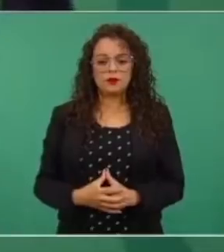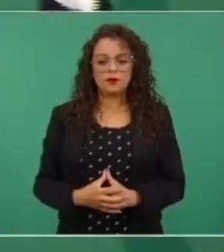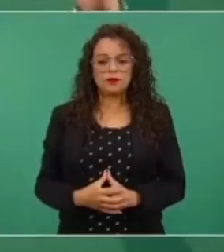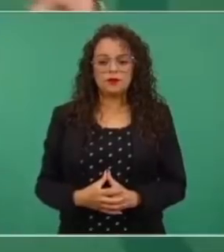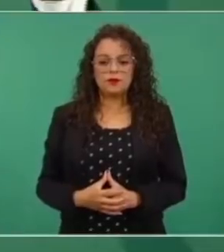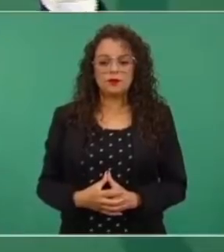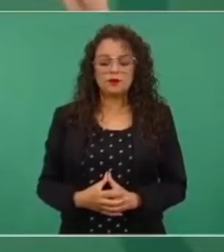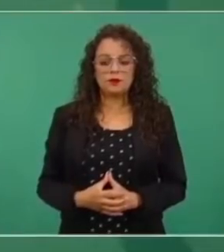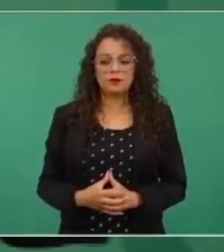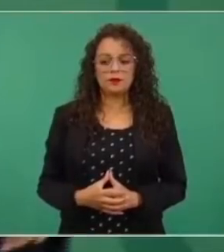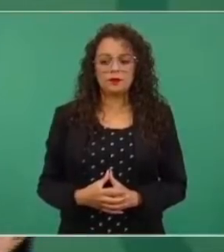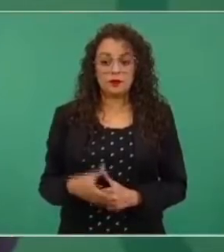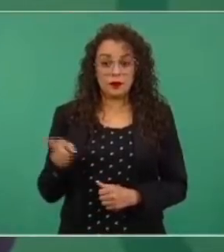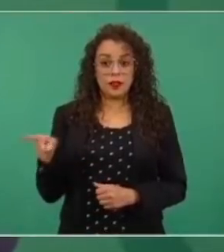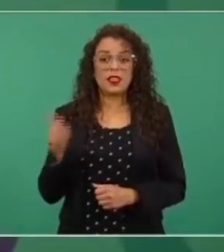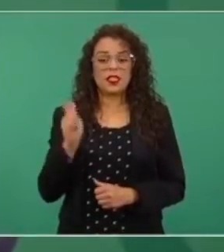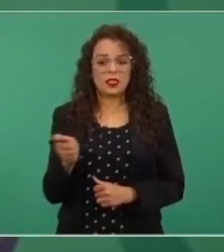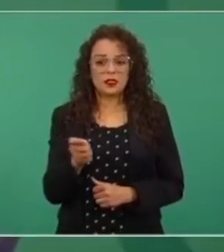hijo del